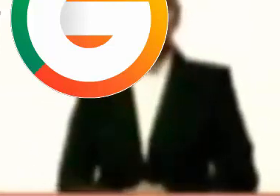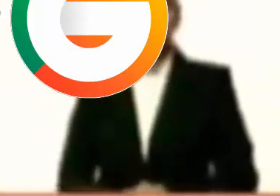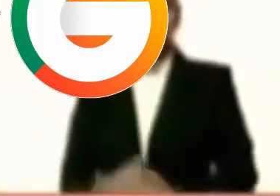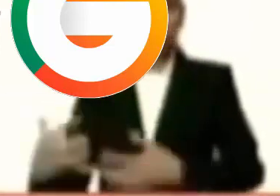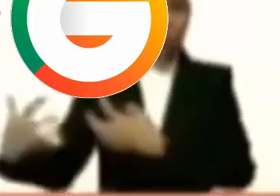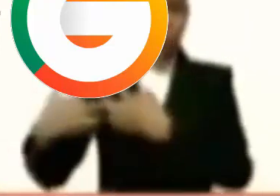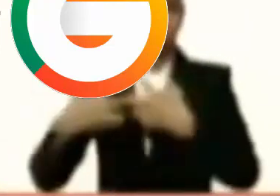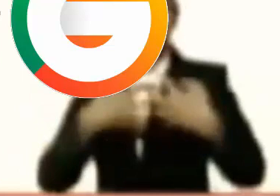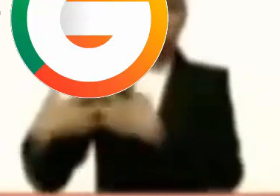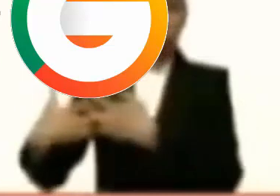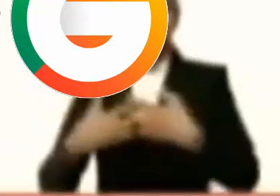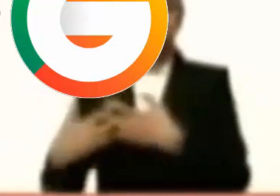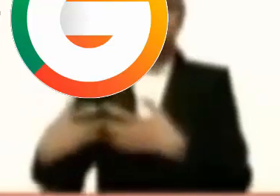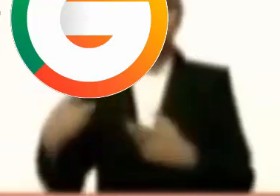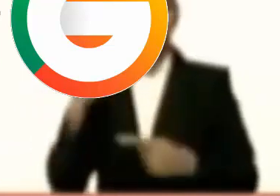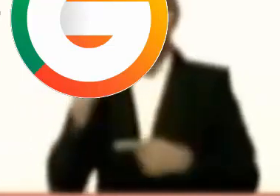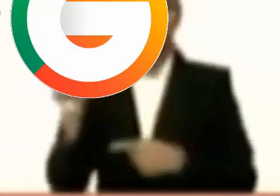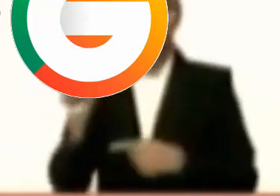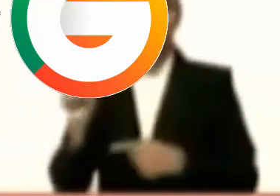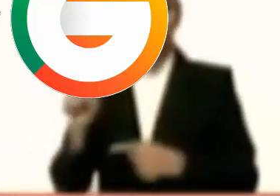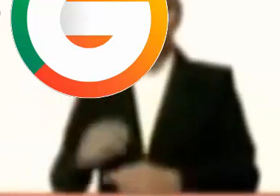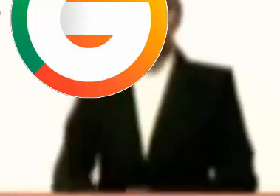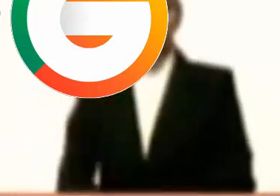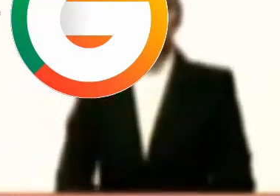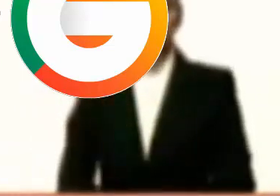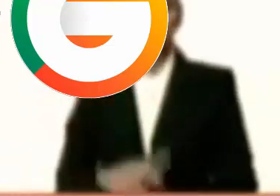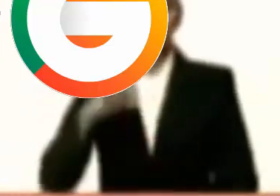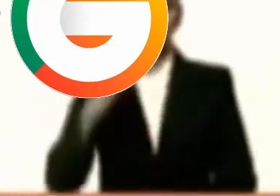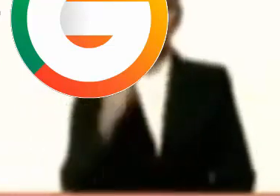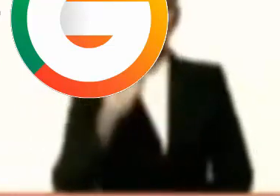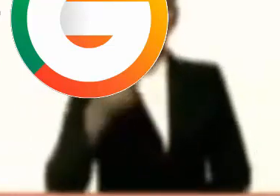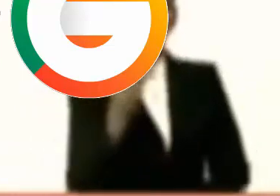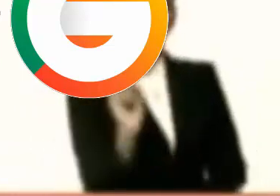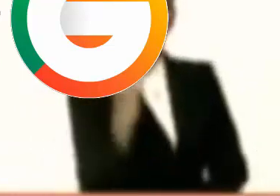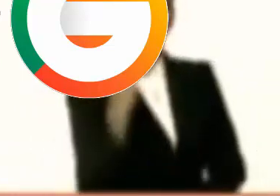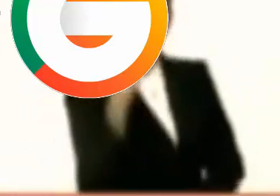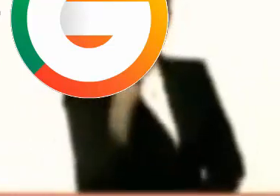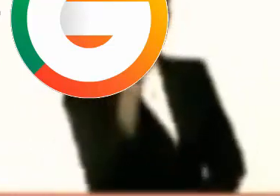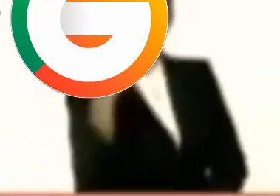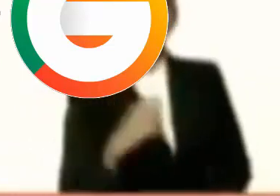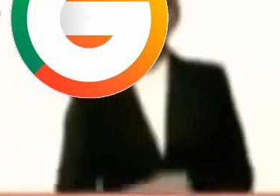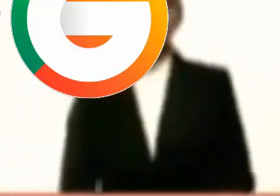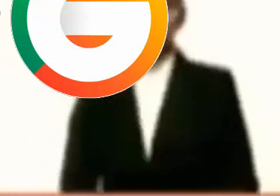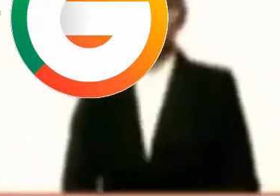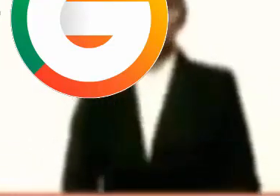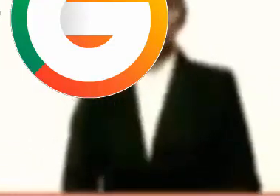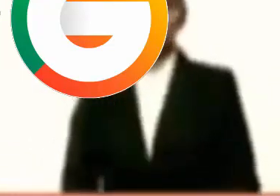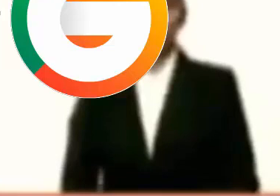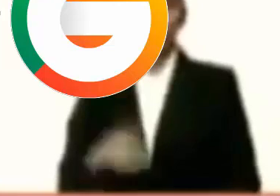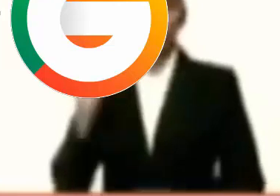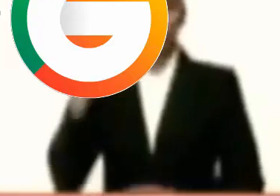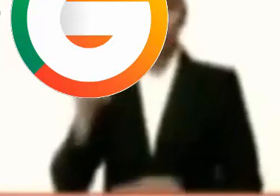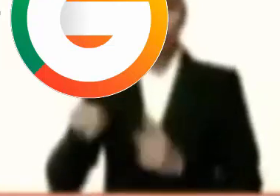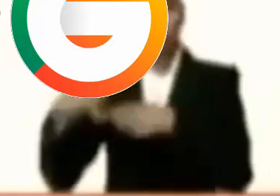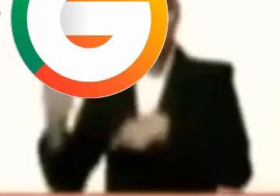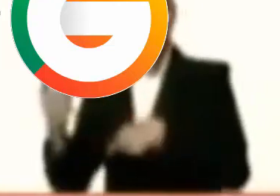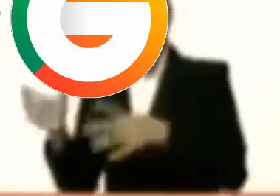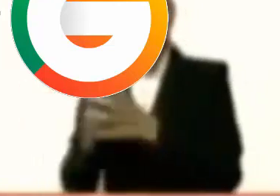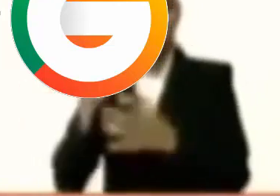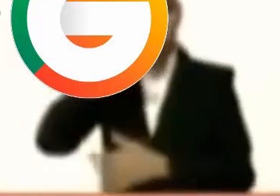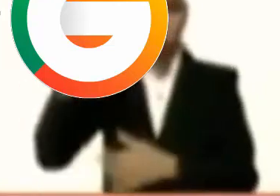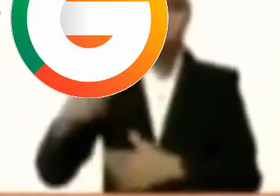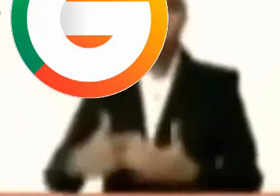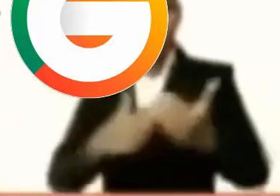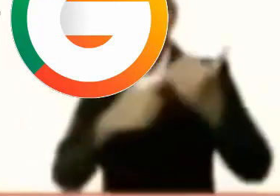conflictos armados en Nigeria, firmado acuerdo de paz. En Camerún, el grupo armado